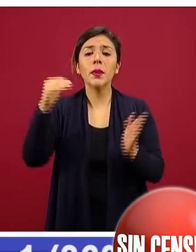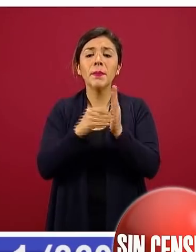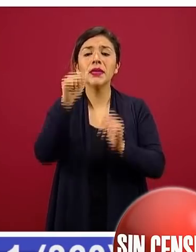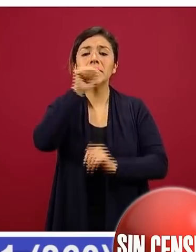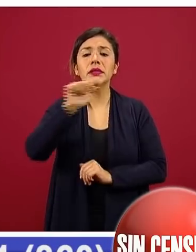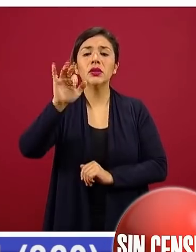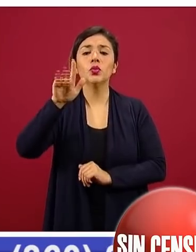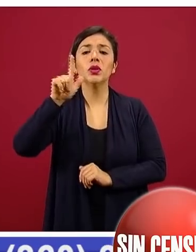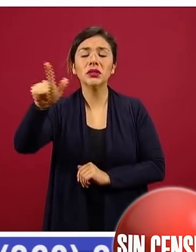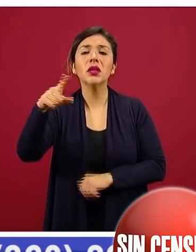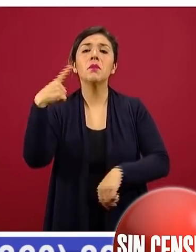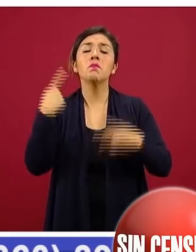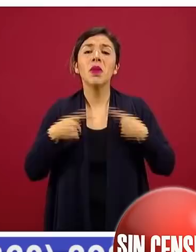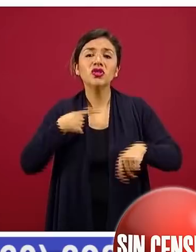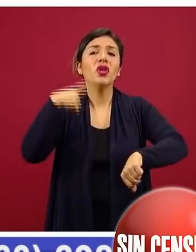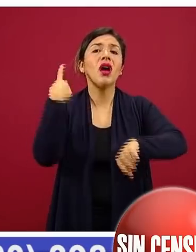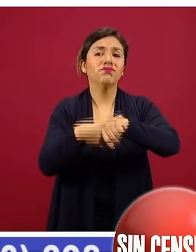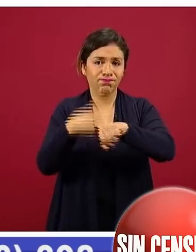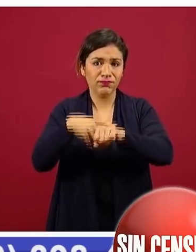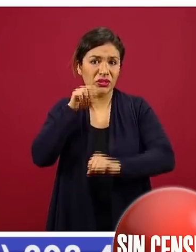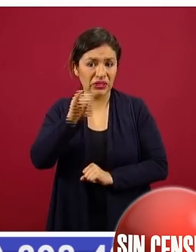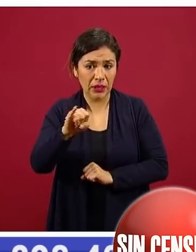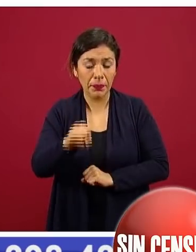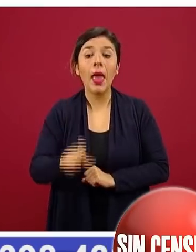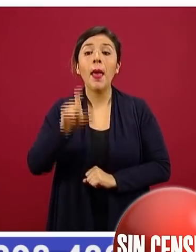220.657 personas afectadas y